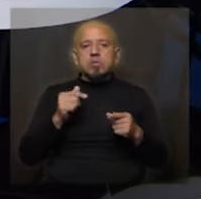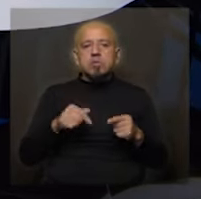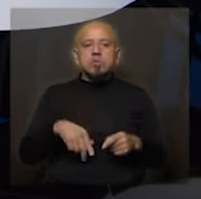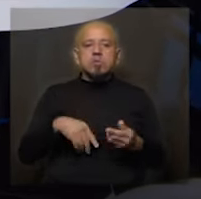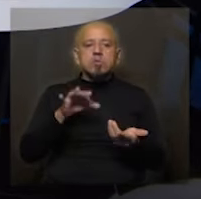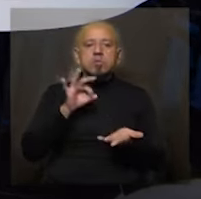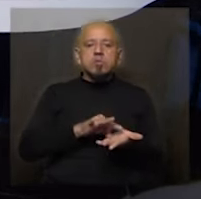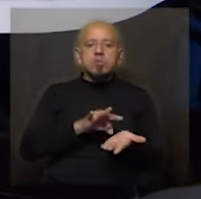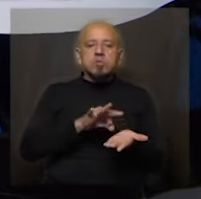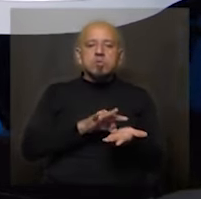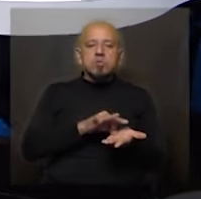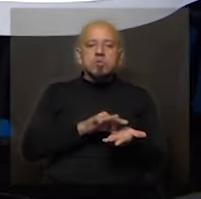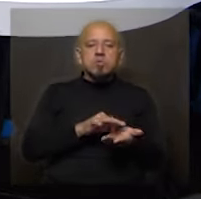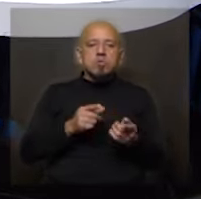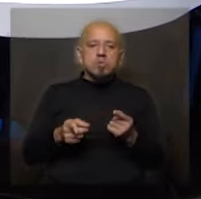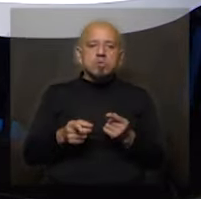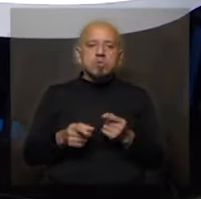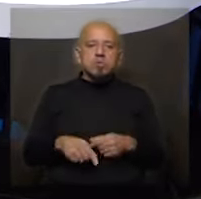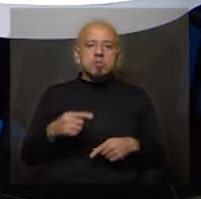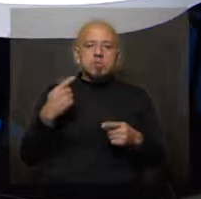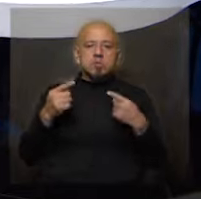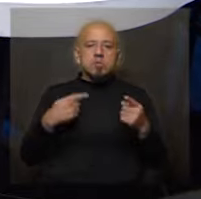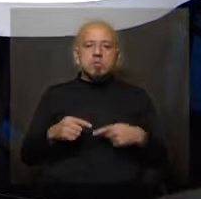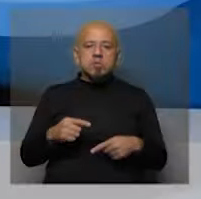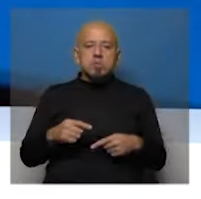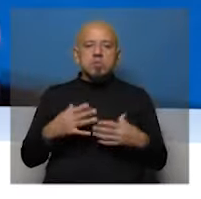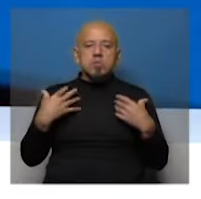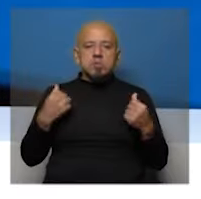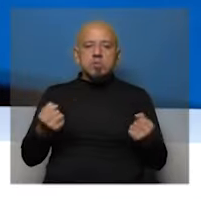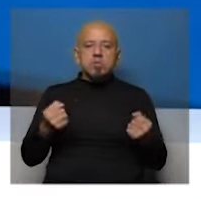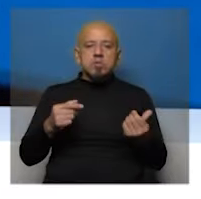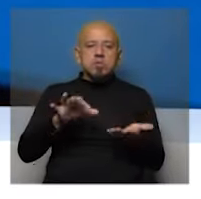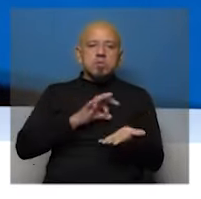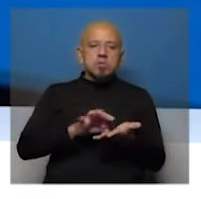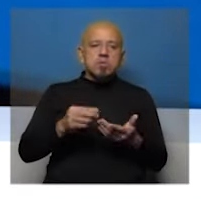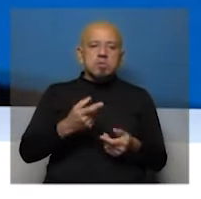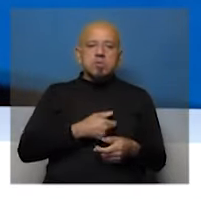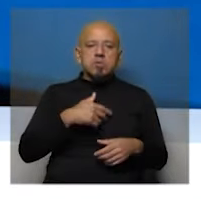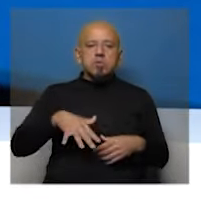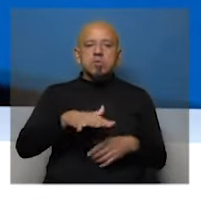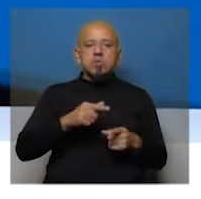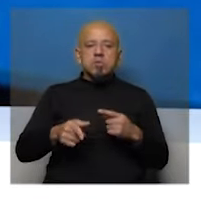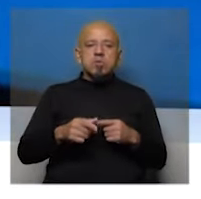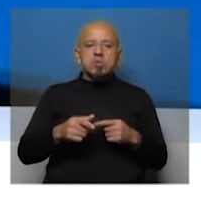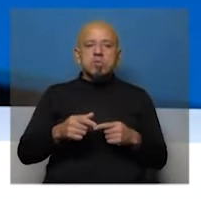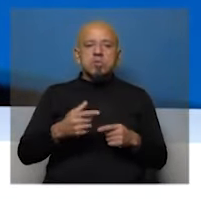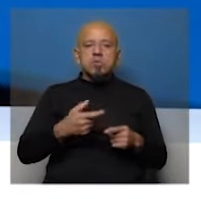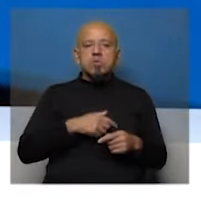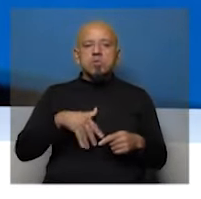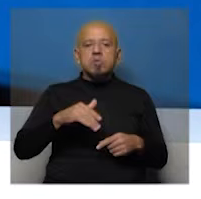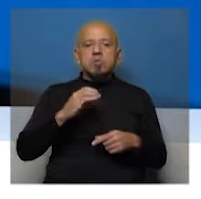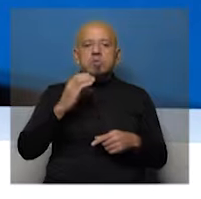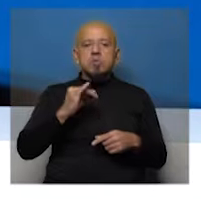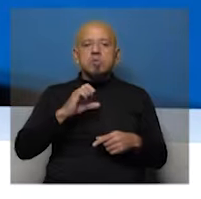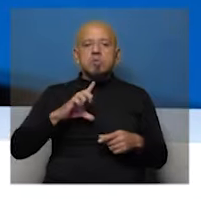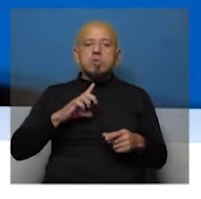que tiene que que tener distintos espacios la salud los servicios sociales la sociedad civil o sea esto es una respuesta